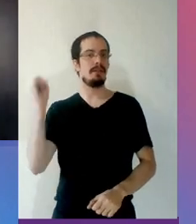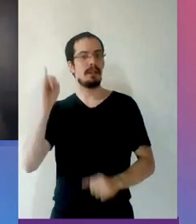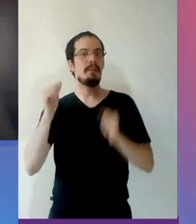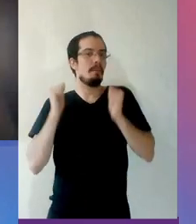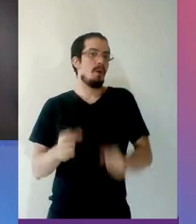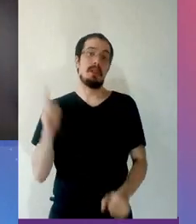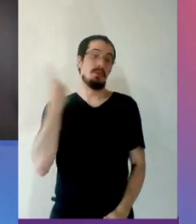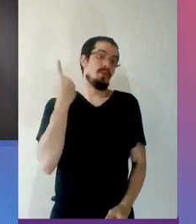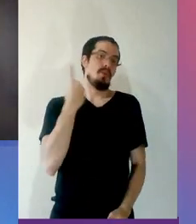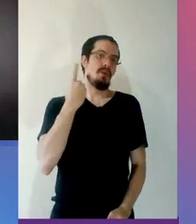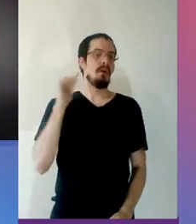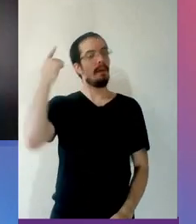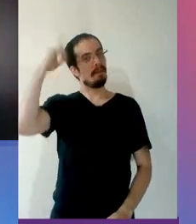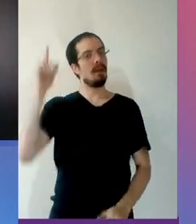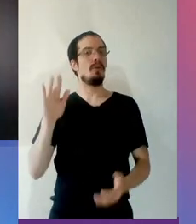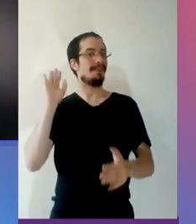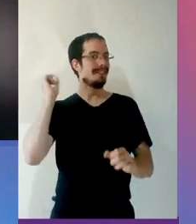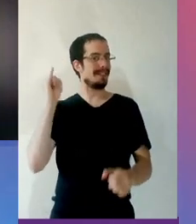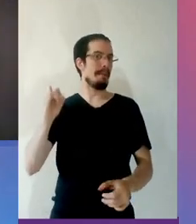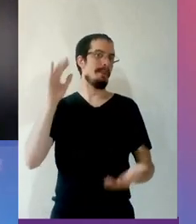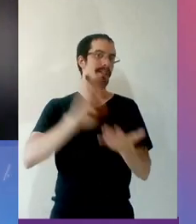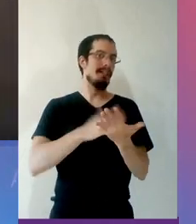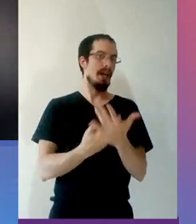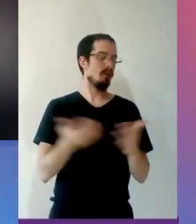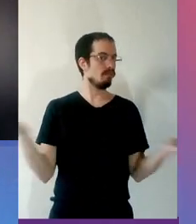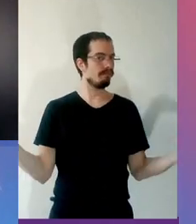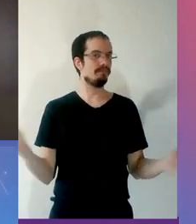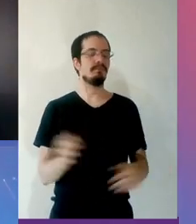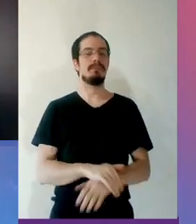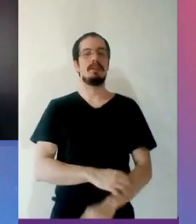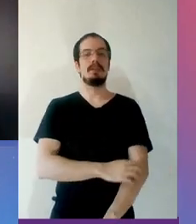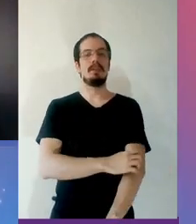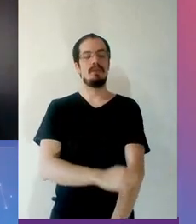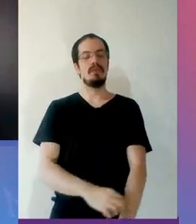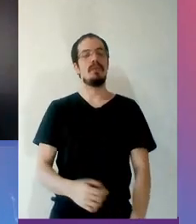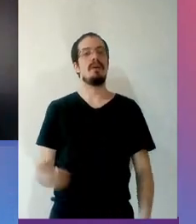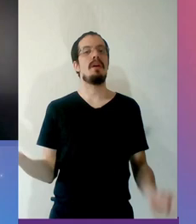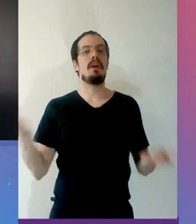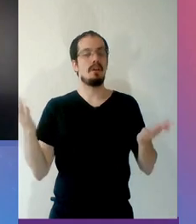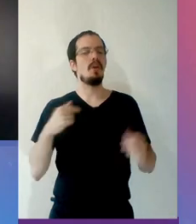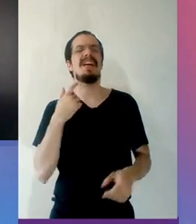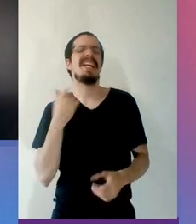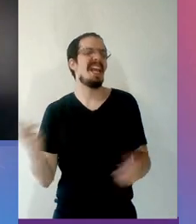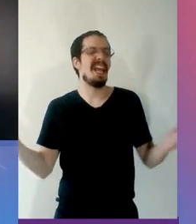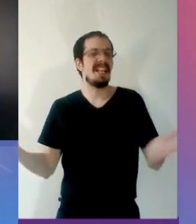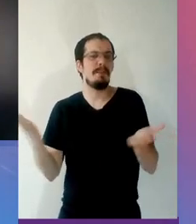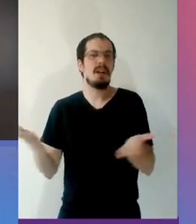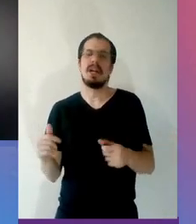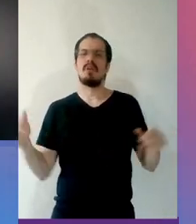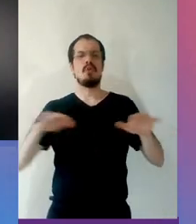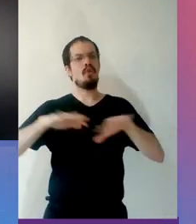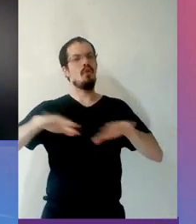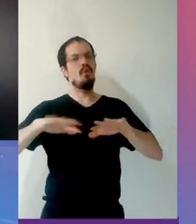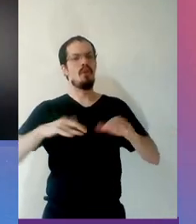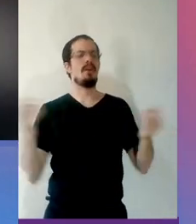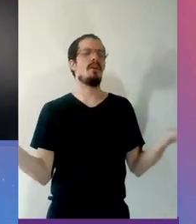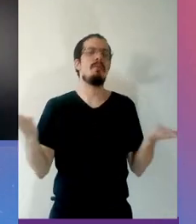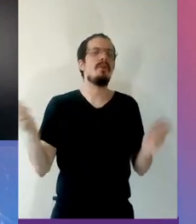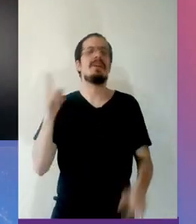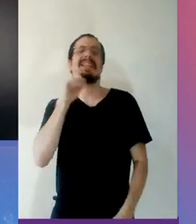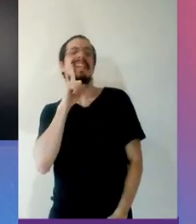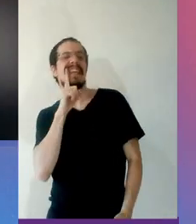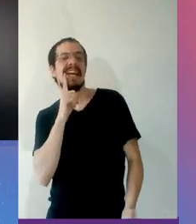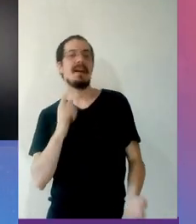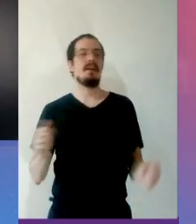el tema de, por un lado, en el fondo, ¿qué voy a estimular? ¿Cómo voy a estimular? ¿Quién va a estimular? ¿Con qué voy a estimular?